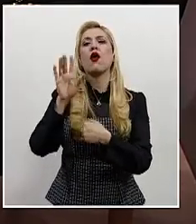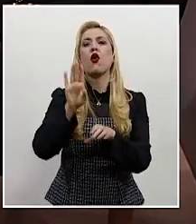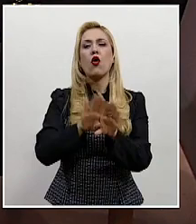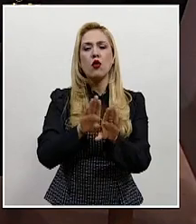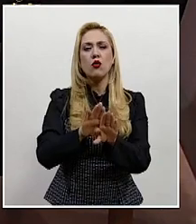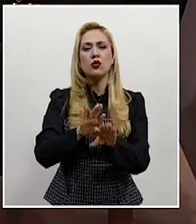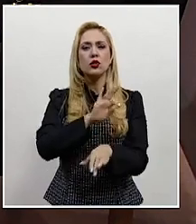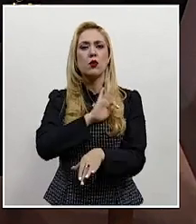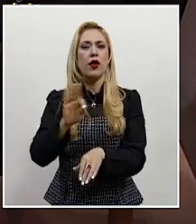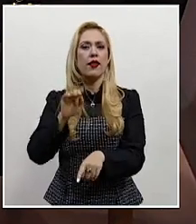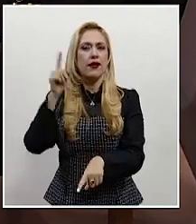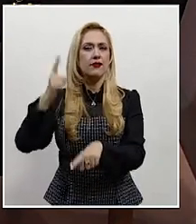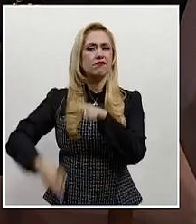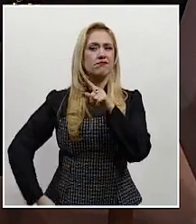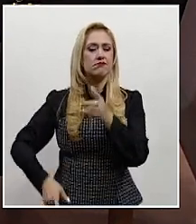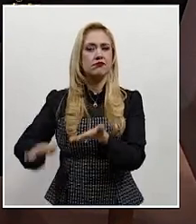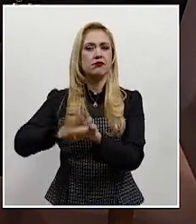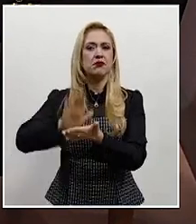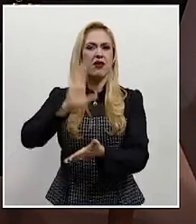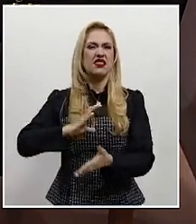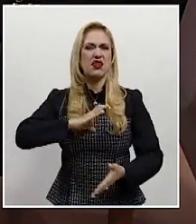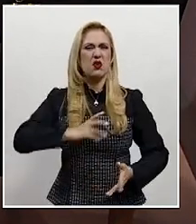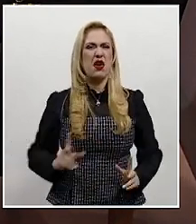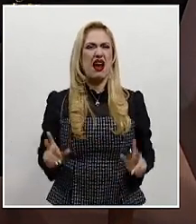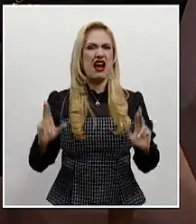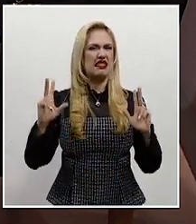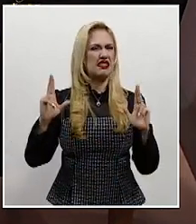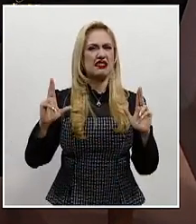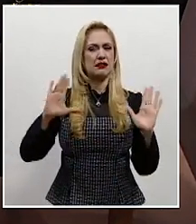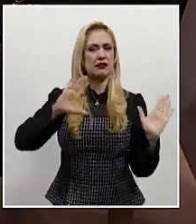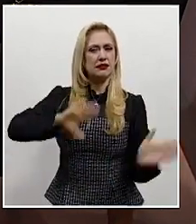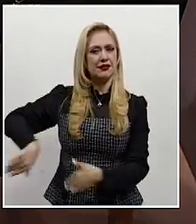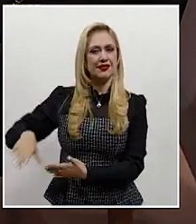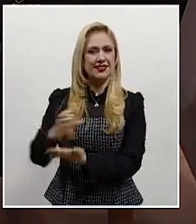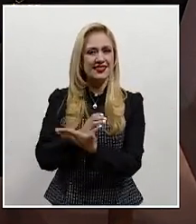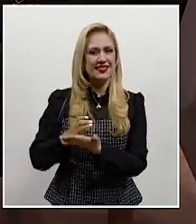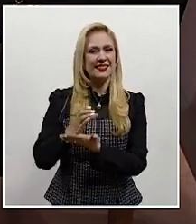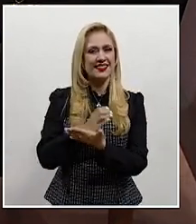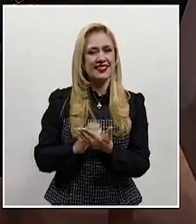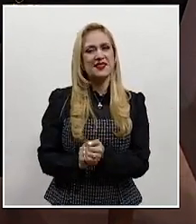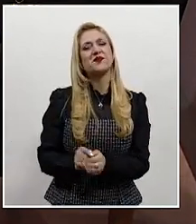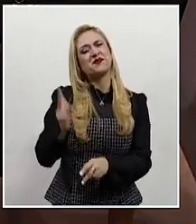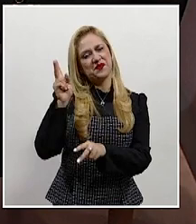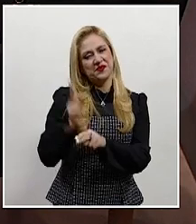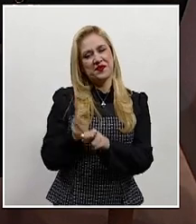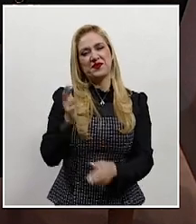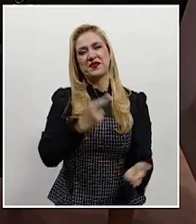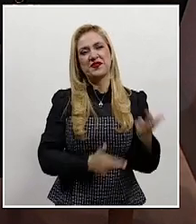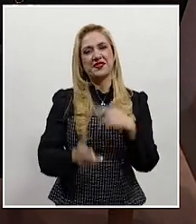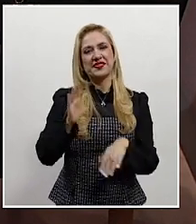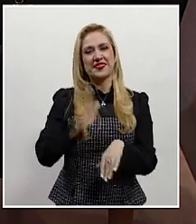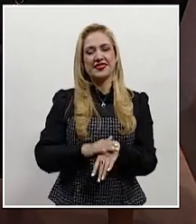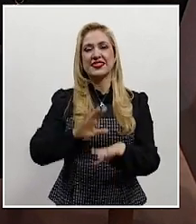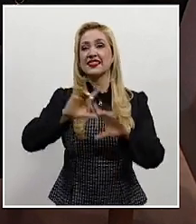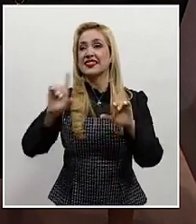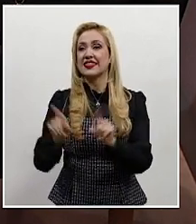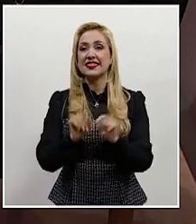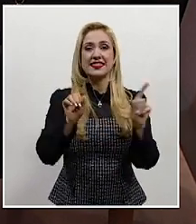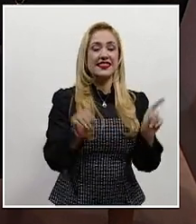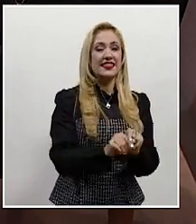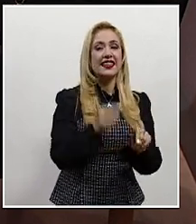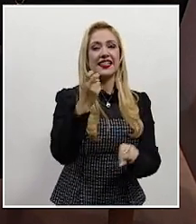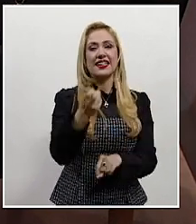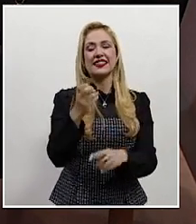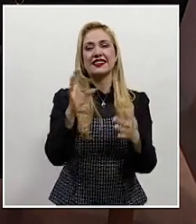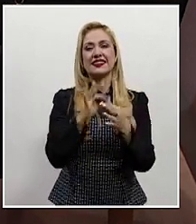de este pues cáncer que hacia allá debemos caminar. Vamos a hacer una pausa y regresamos con las conclusiones y con un poco más